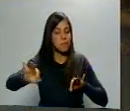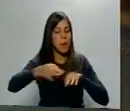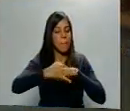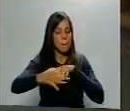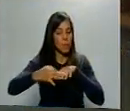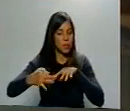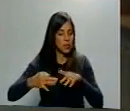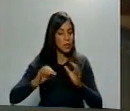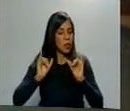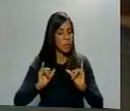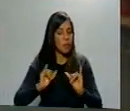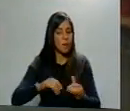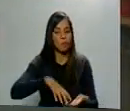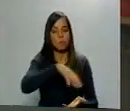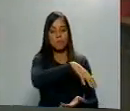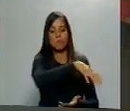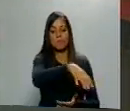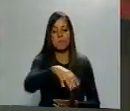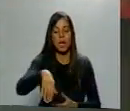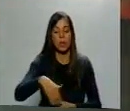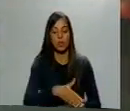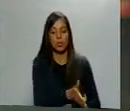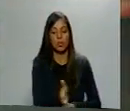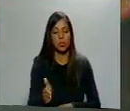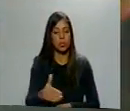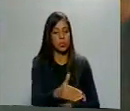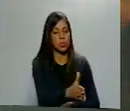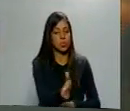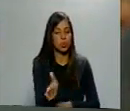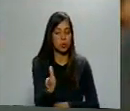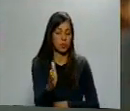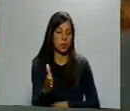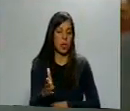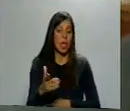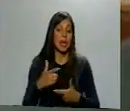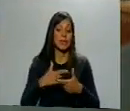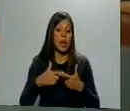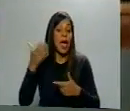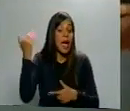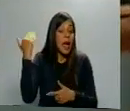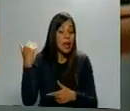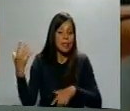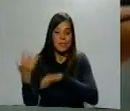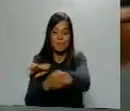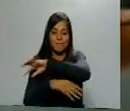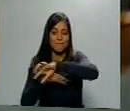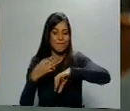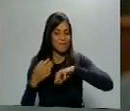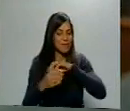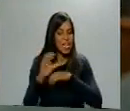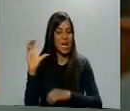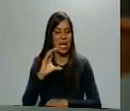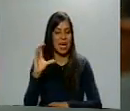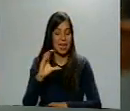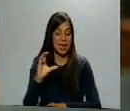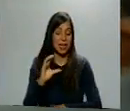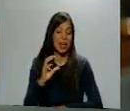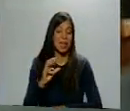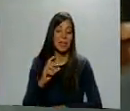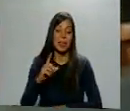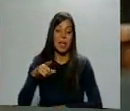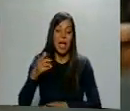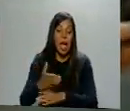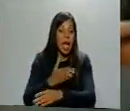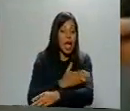espacio territorial. Eso generaba una anarquía en Caracas. Antes de llegar la